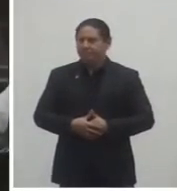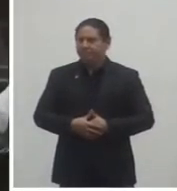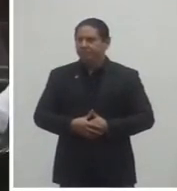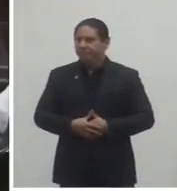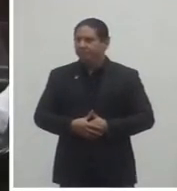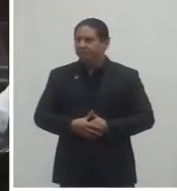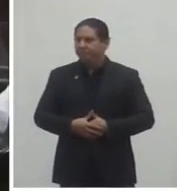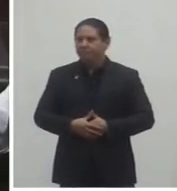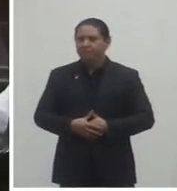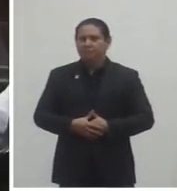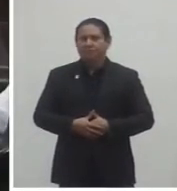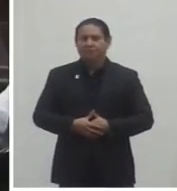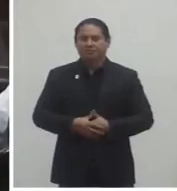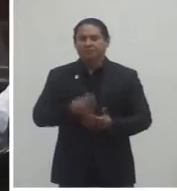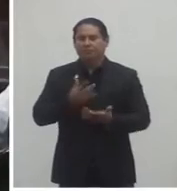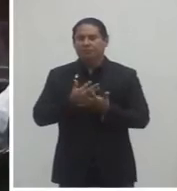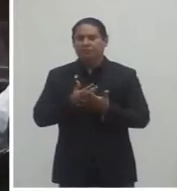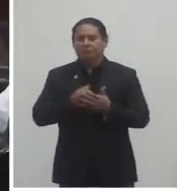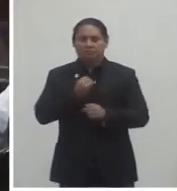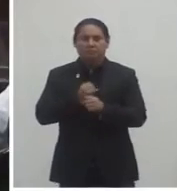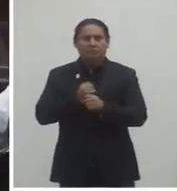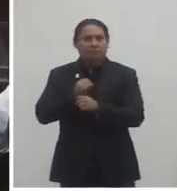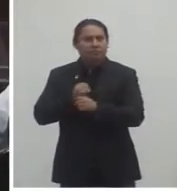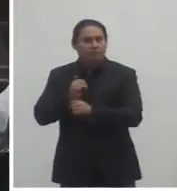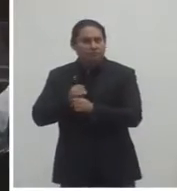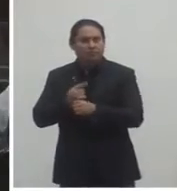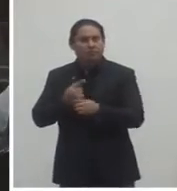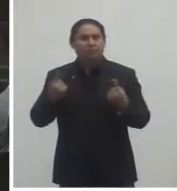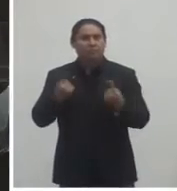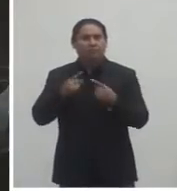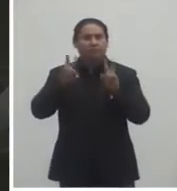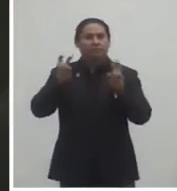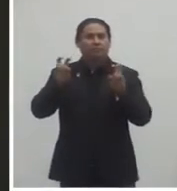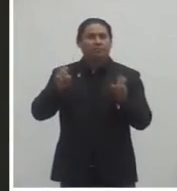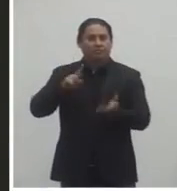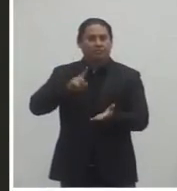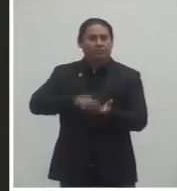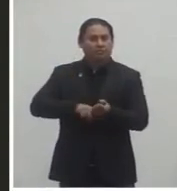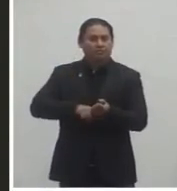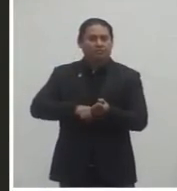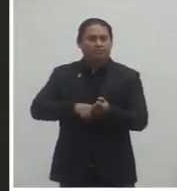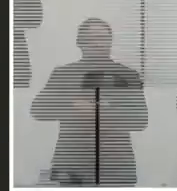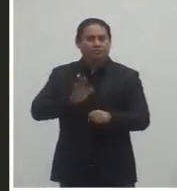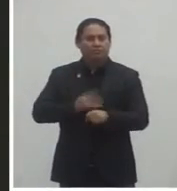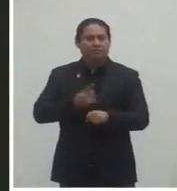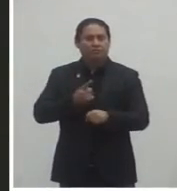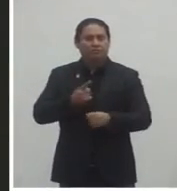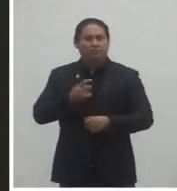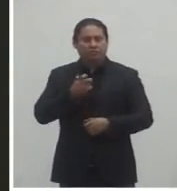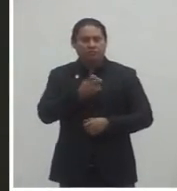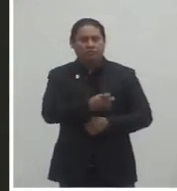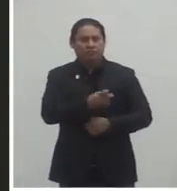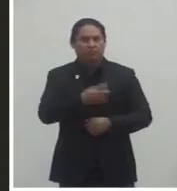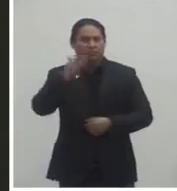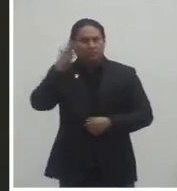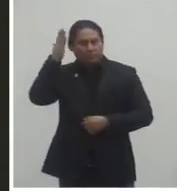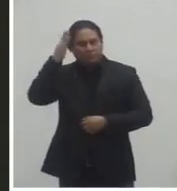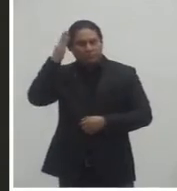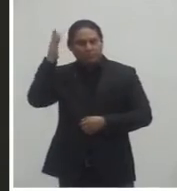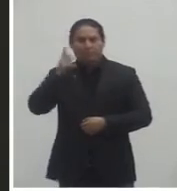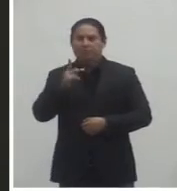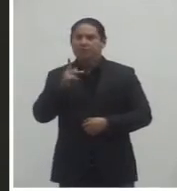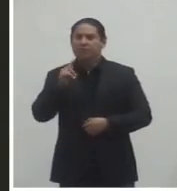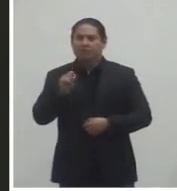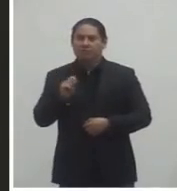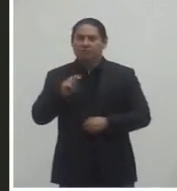Y por si fuera poco, hay que investigar bien su tema interno de partido, porque ayer en efecto habían líderes del